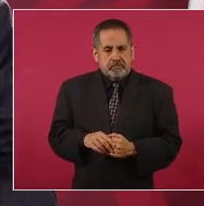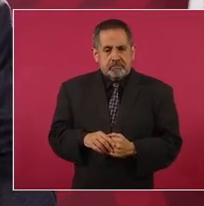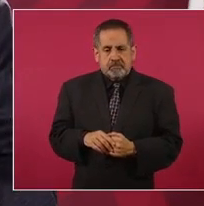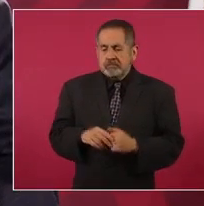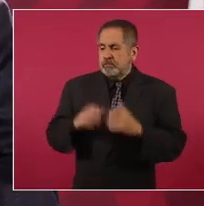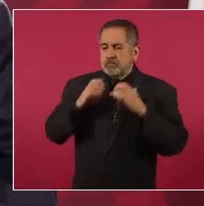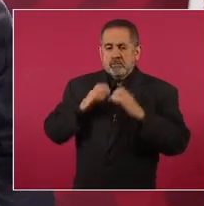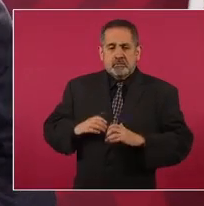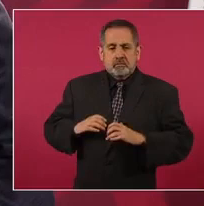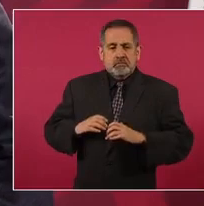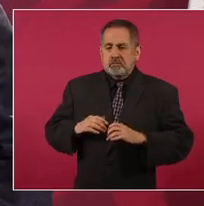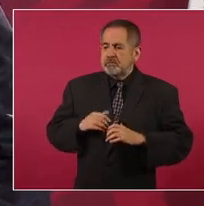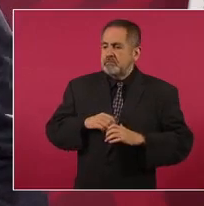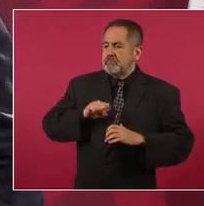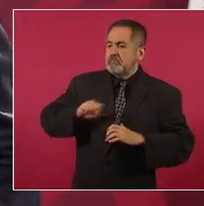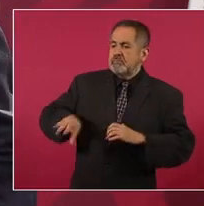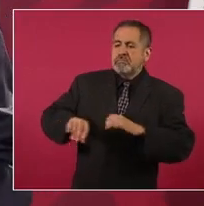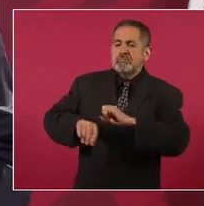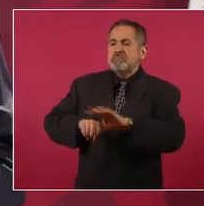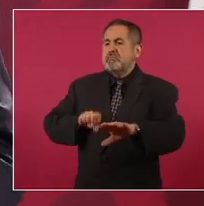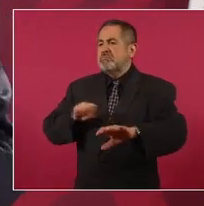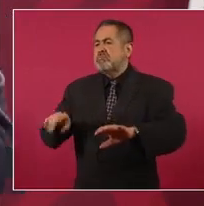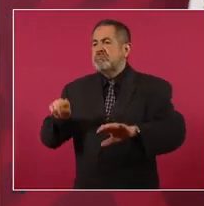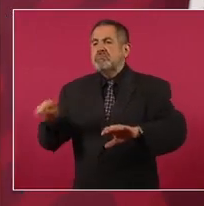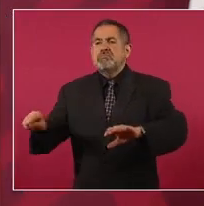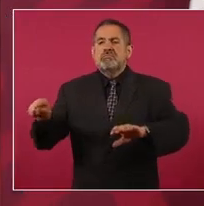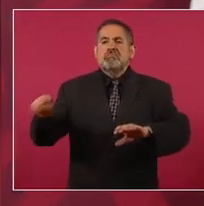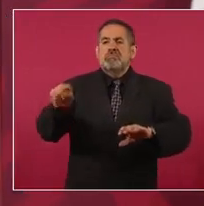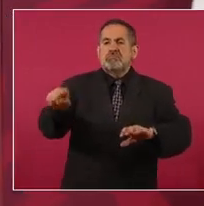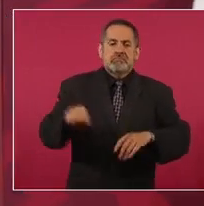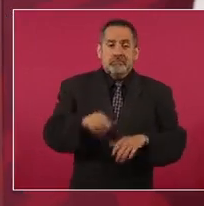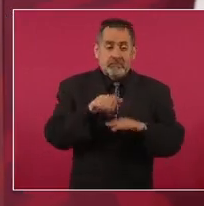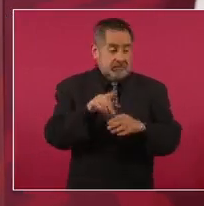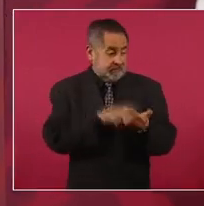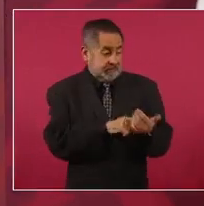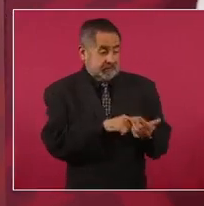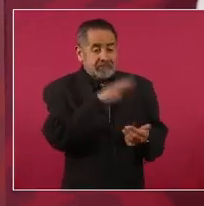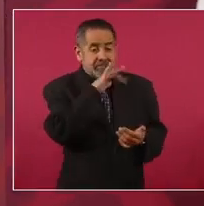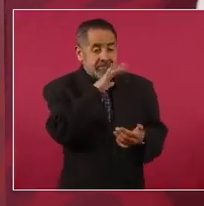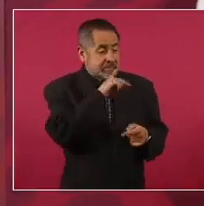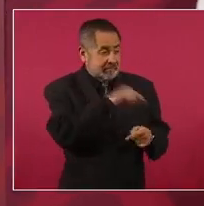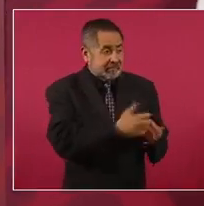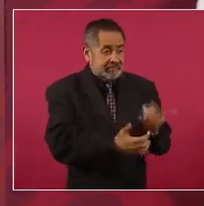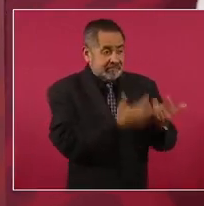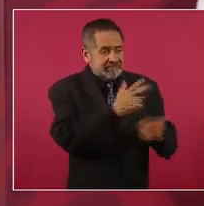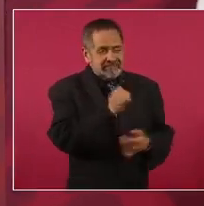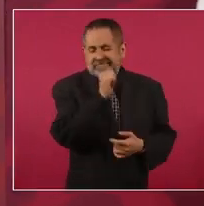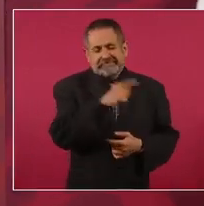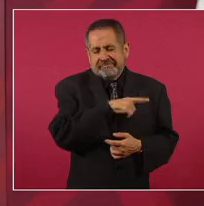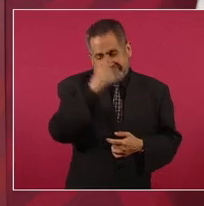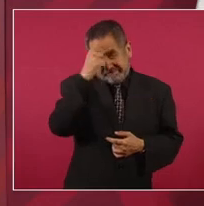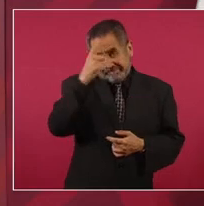depositados sus restos en otras partes, que lo del basurero fue una invención.